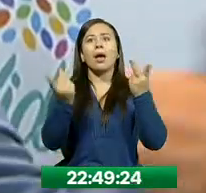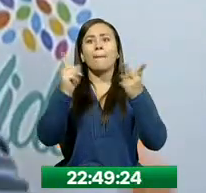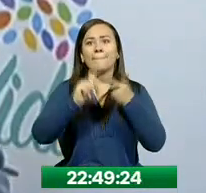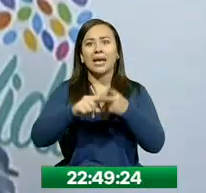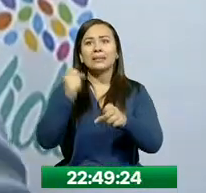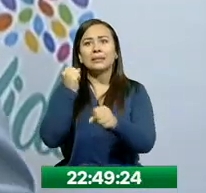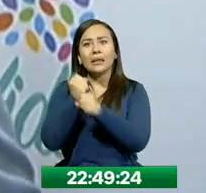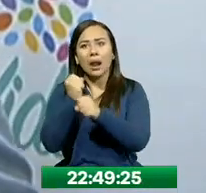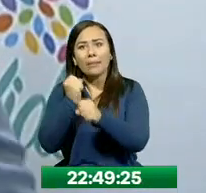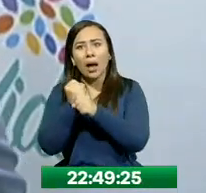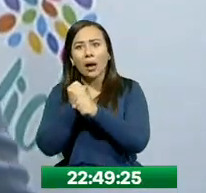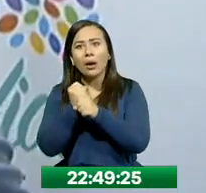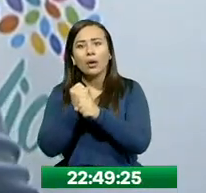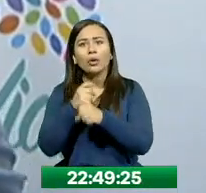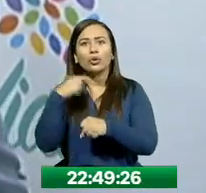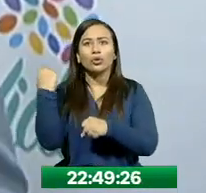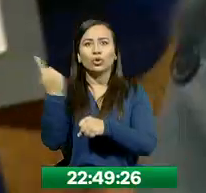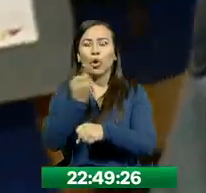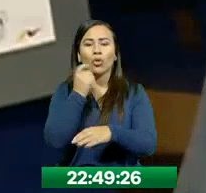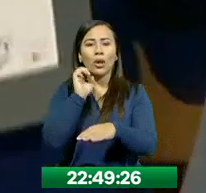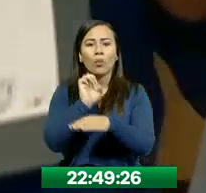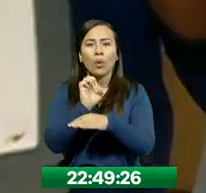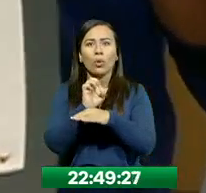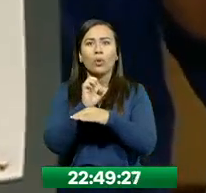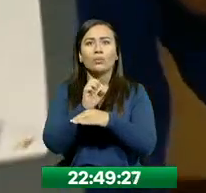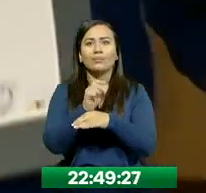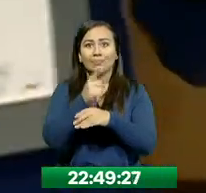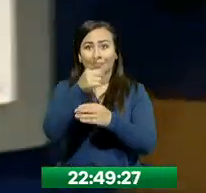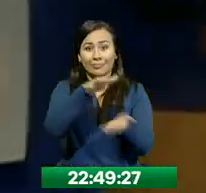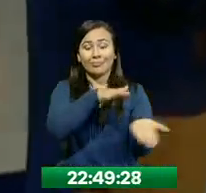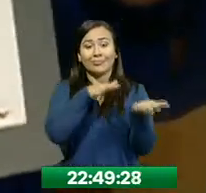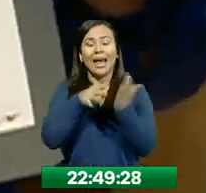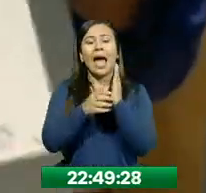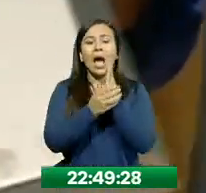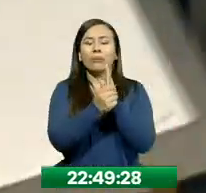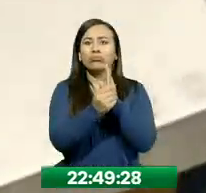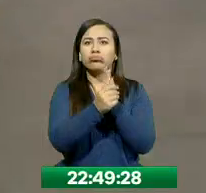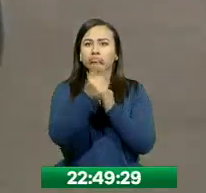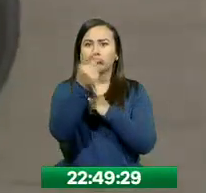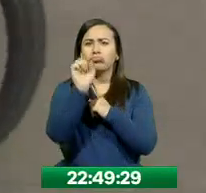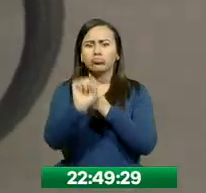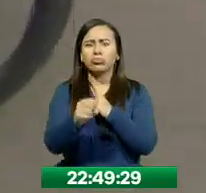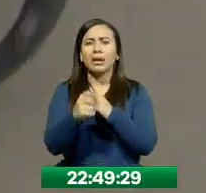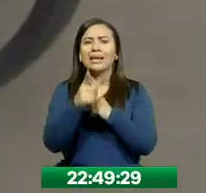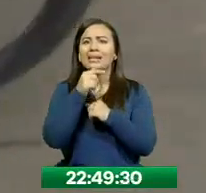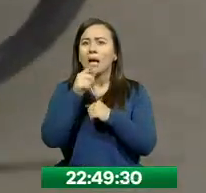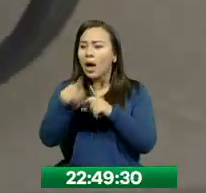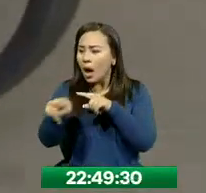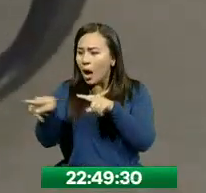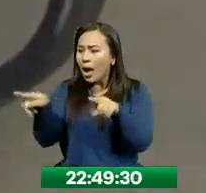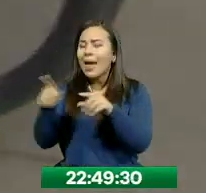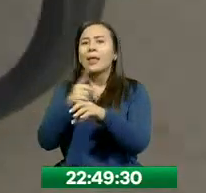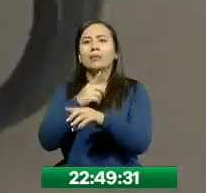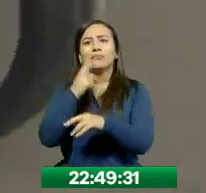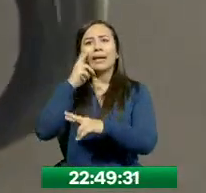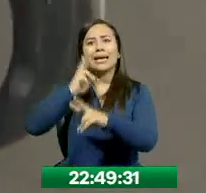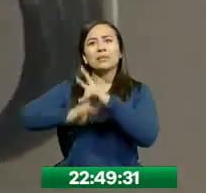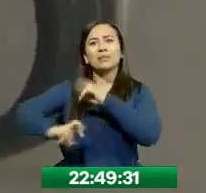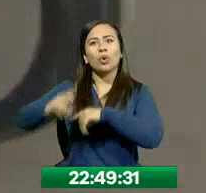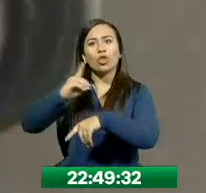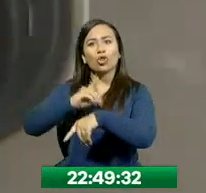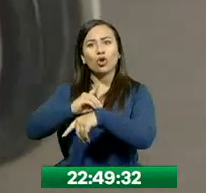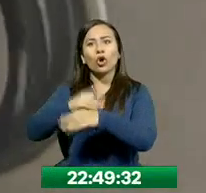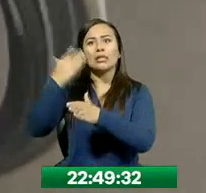la inclusión dentro del contexto laboral ecuatoriano. Con esta guía se podrá calificar el tipo de discapacidad a través de una evaluación